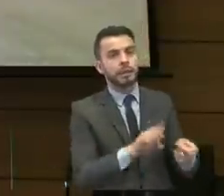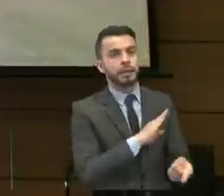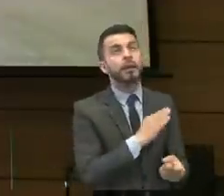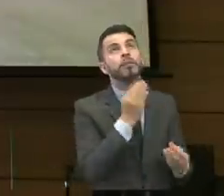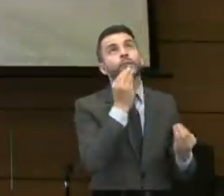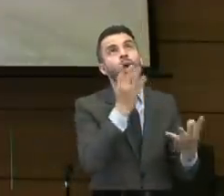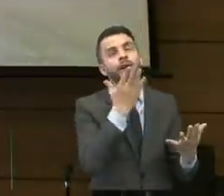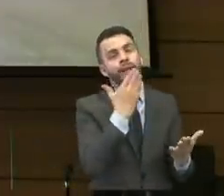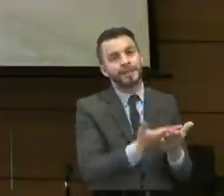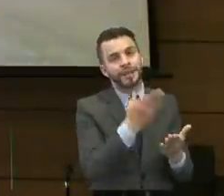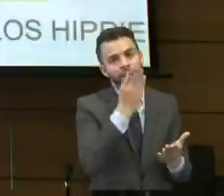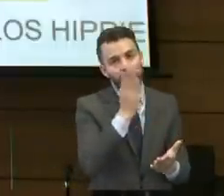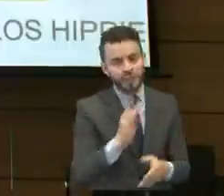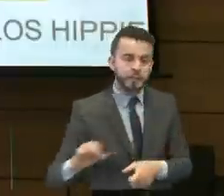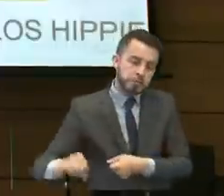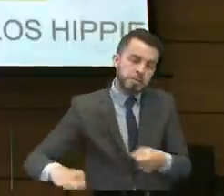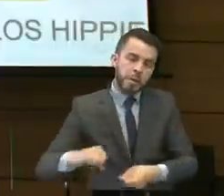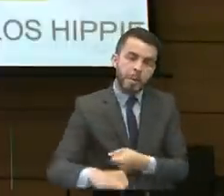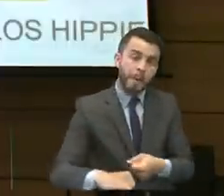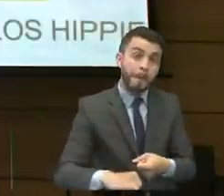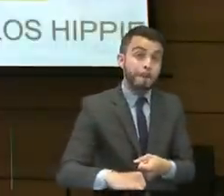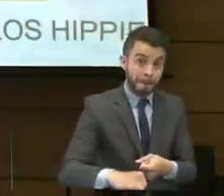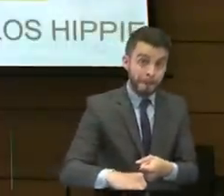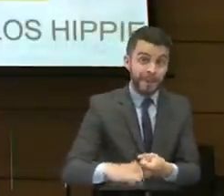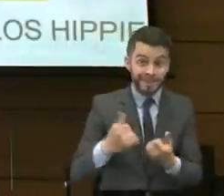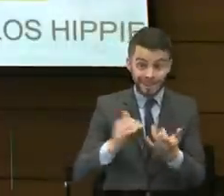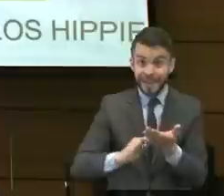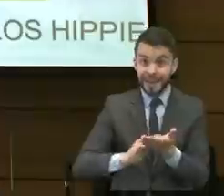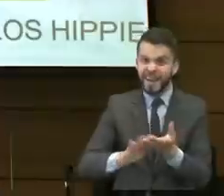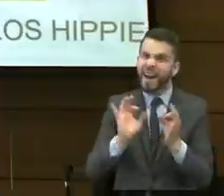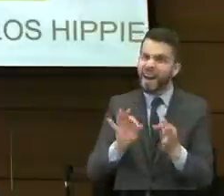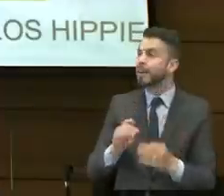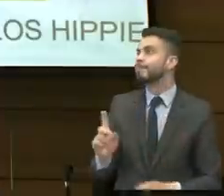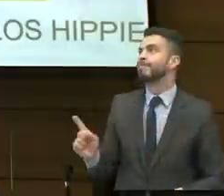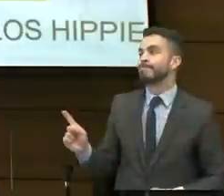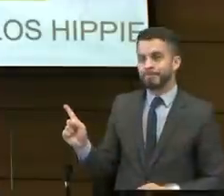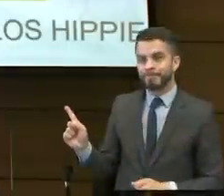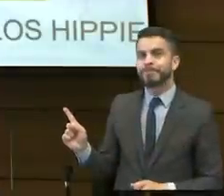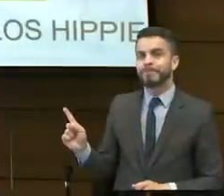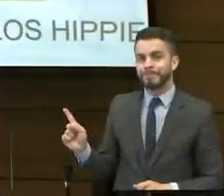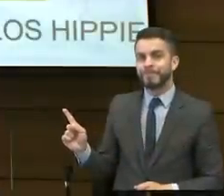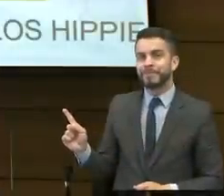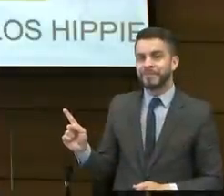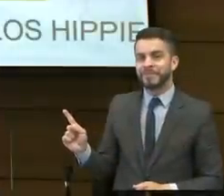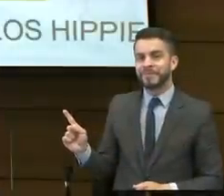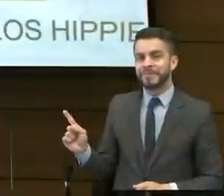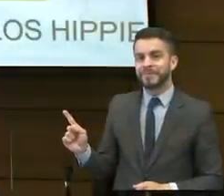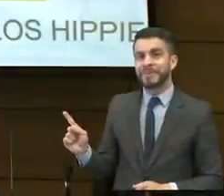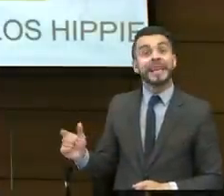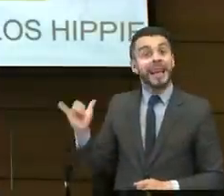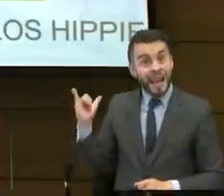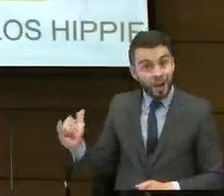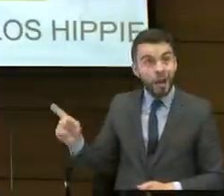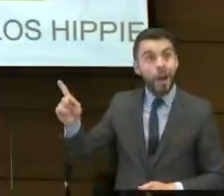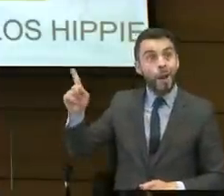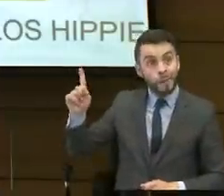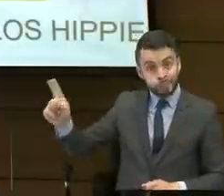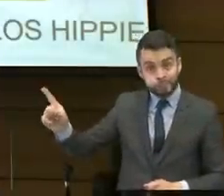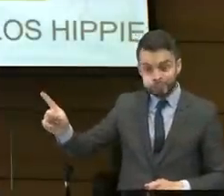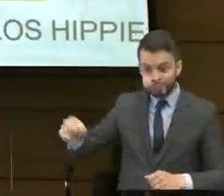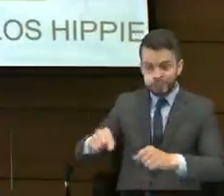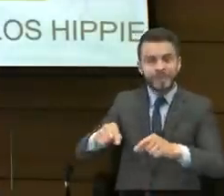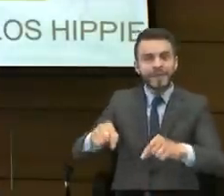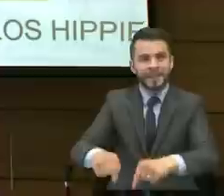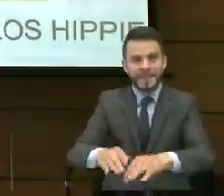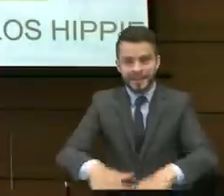bendición, pero como ya lo discutimos, no es suficiente. Entonces ahora vamos a tener nuestro parque de los hippies, que lo vamos a arborizar mucho